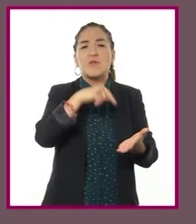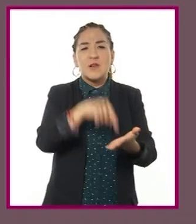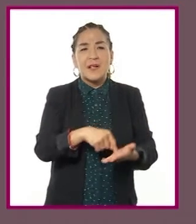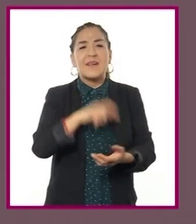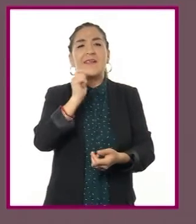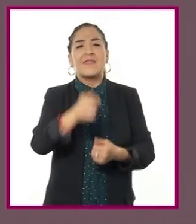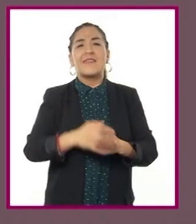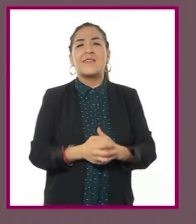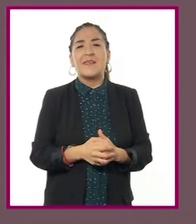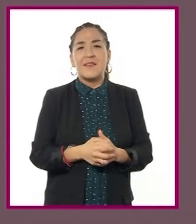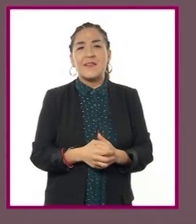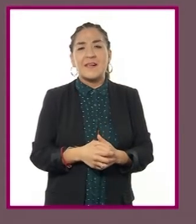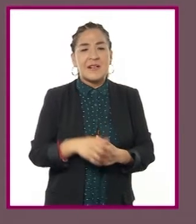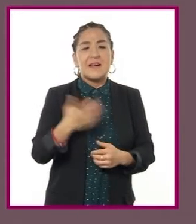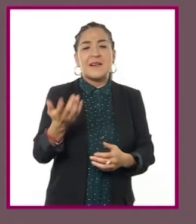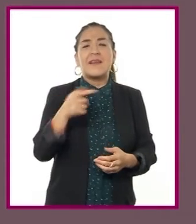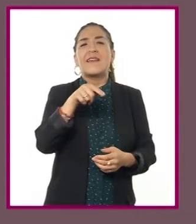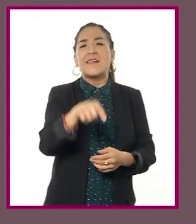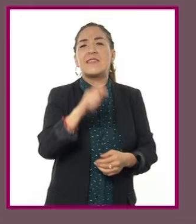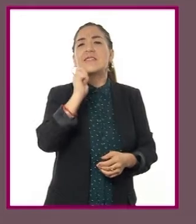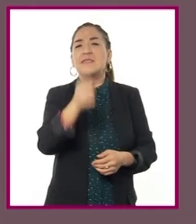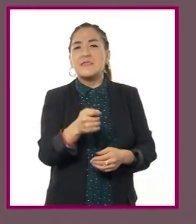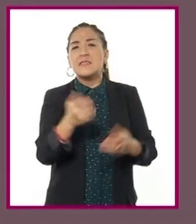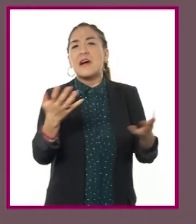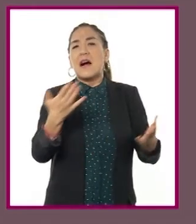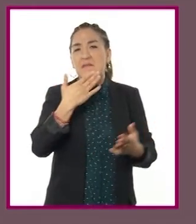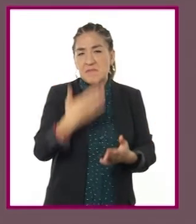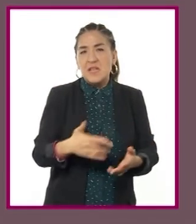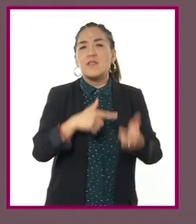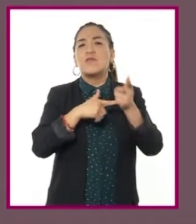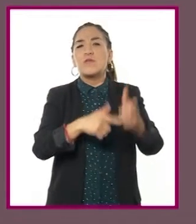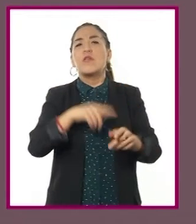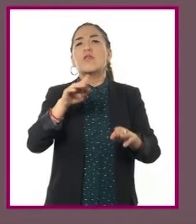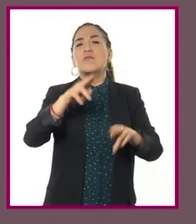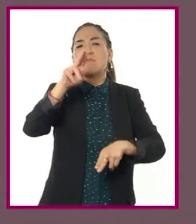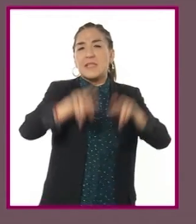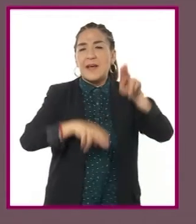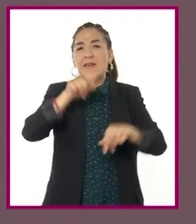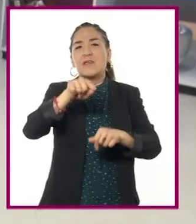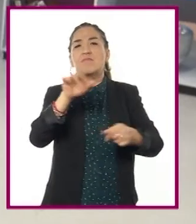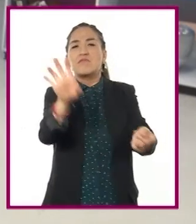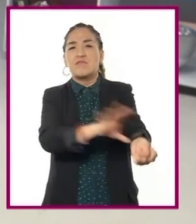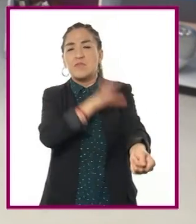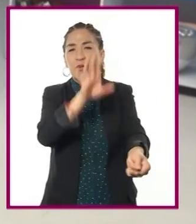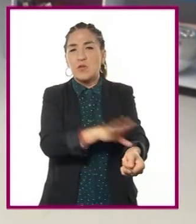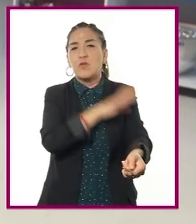la planta no puede ser habitada, pues sigue habiendo altos índices de radiación.